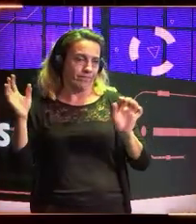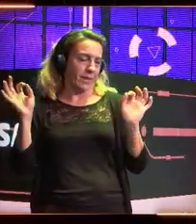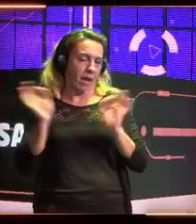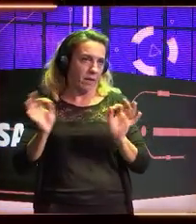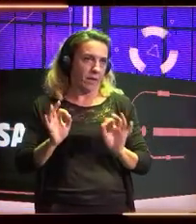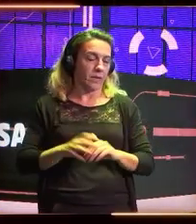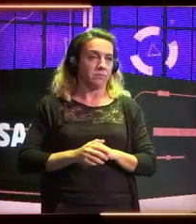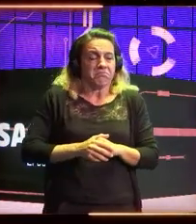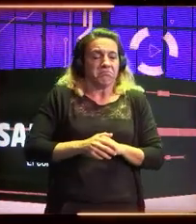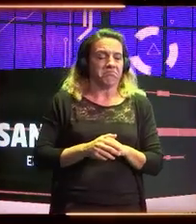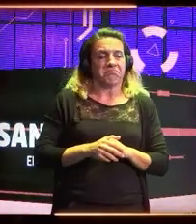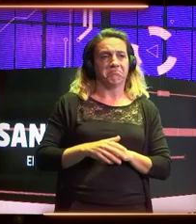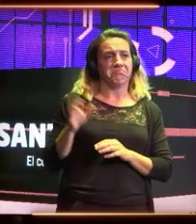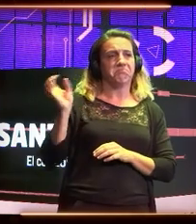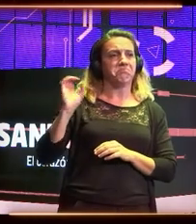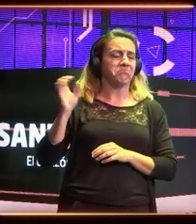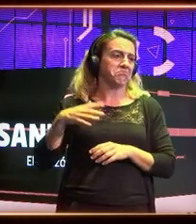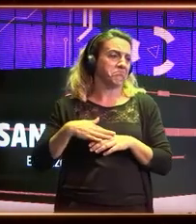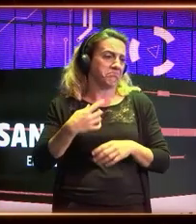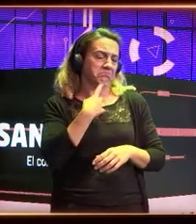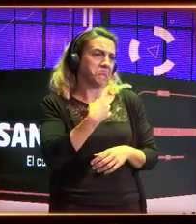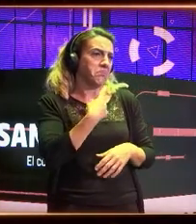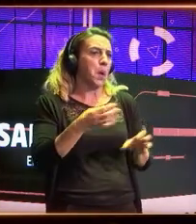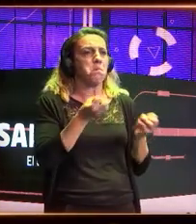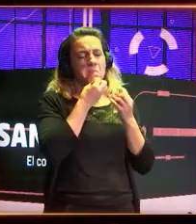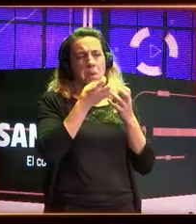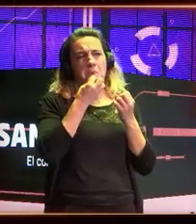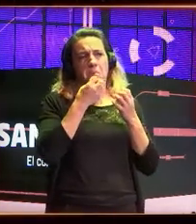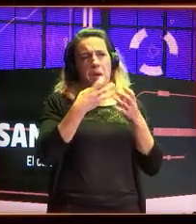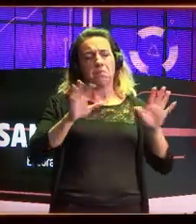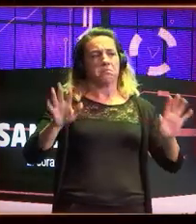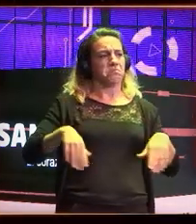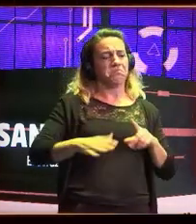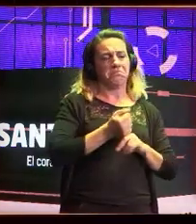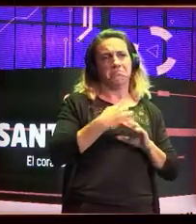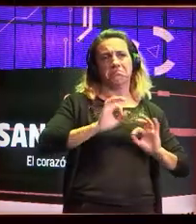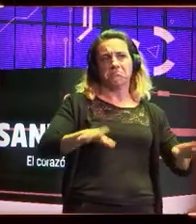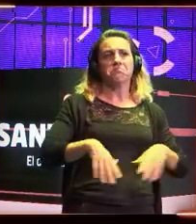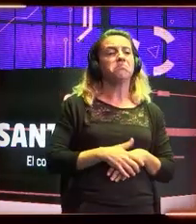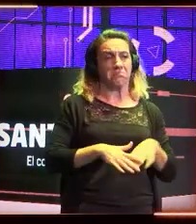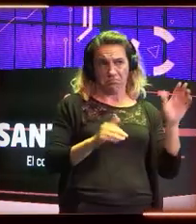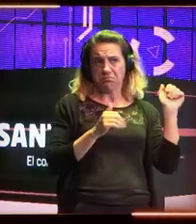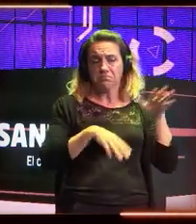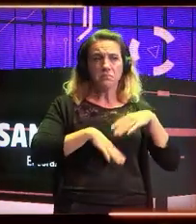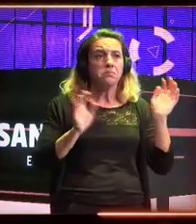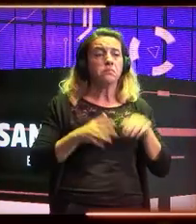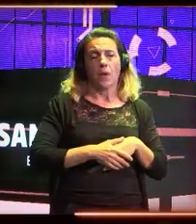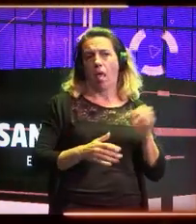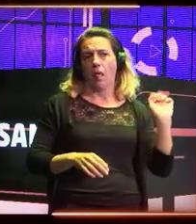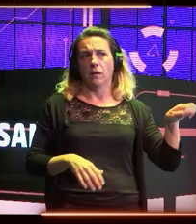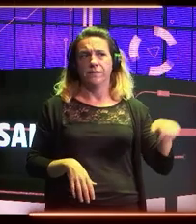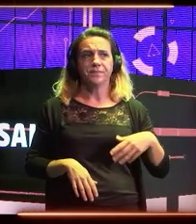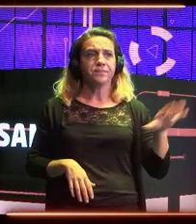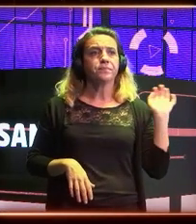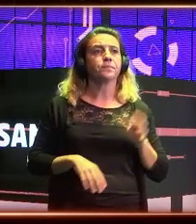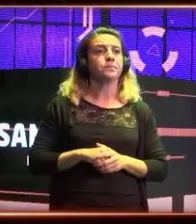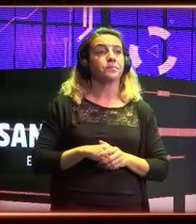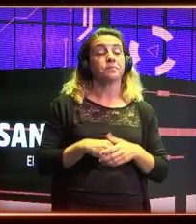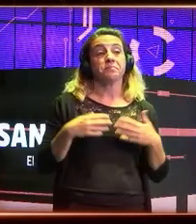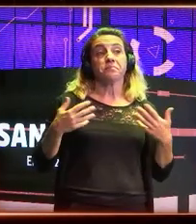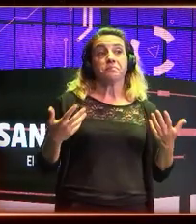importancia dijeron sarsil Qué bien que has encontrado esto muy bien jaj el Jaja Saludos pero no le dieron mucha importancia